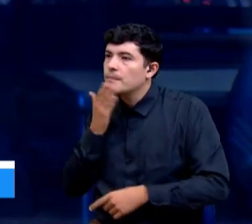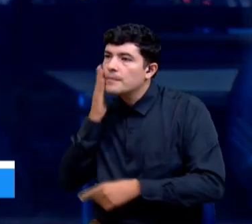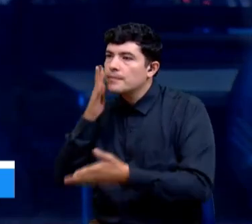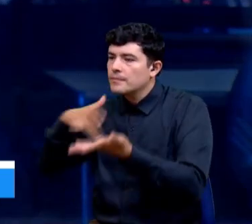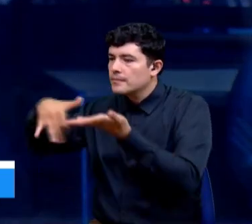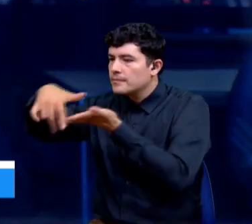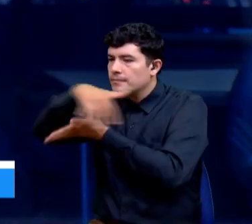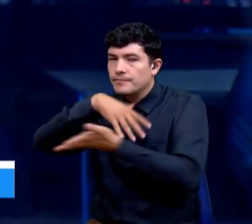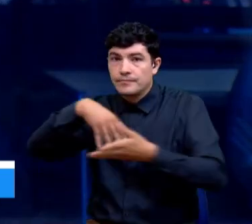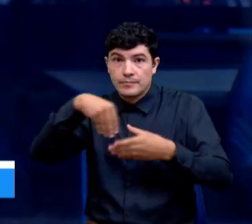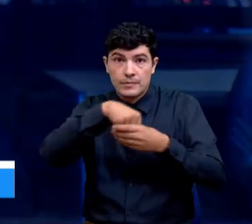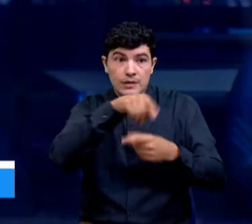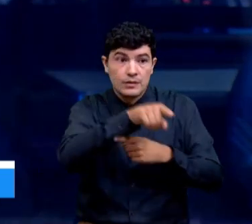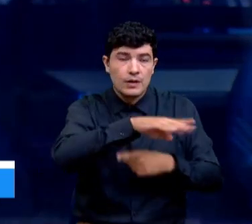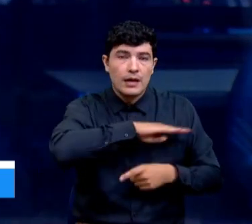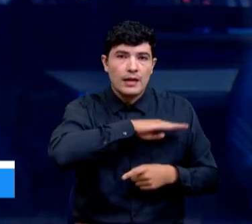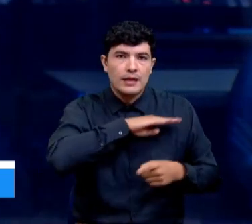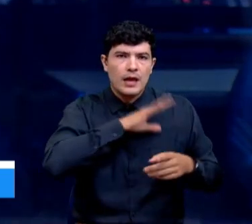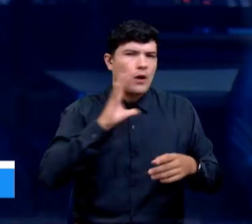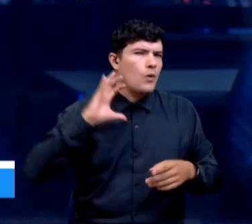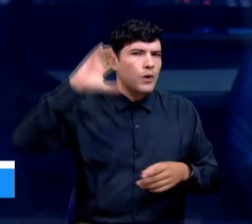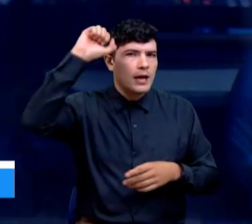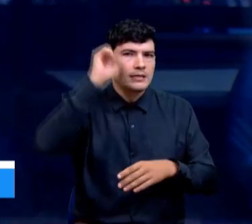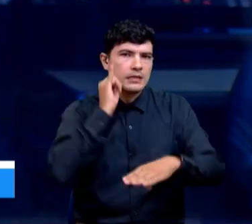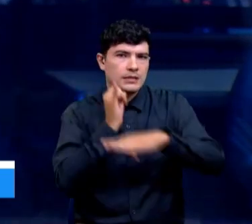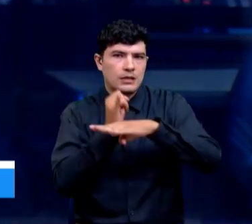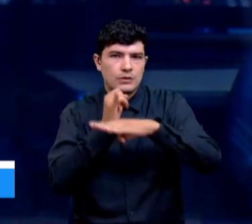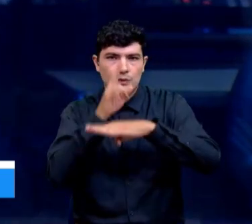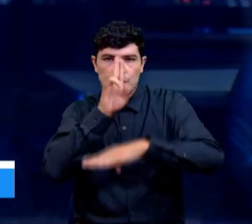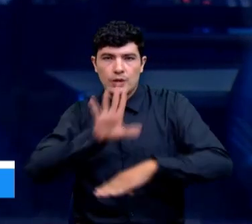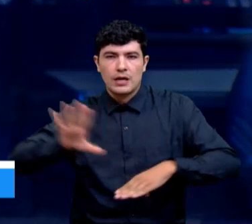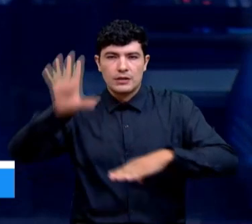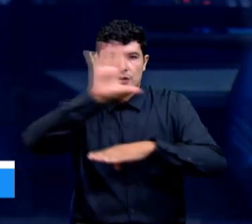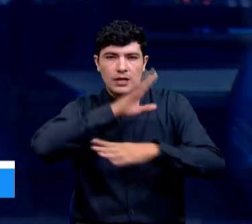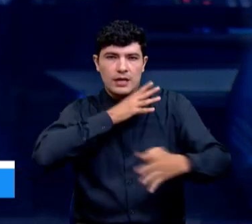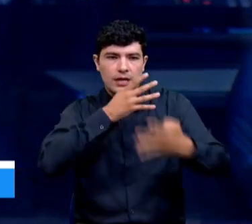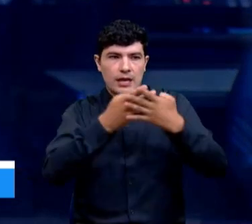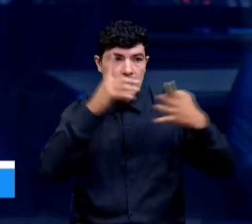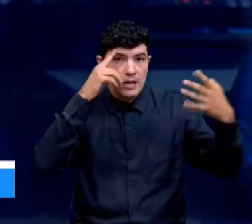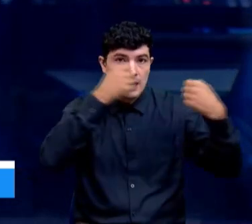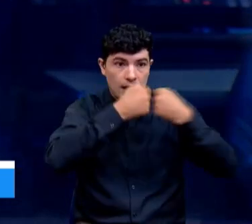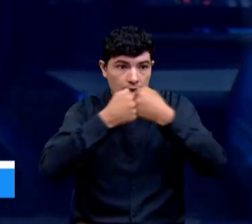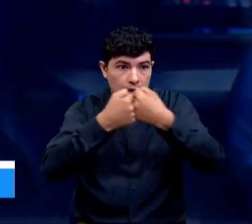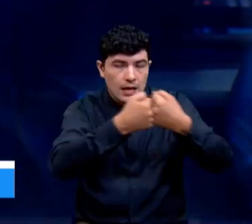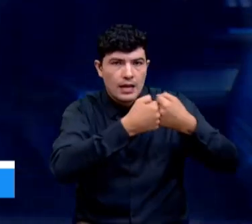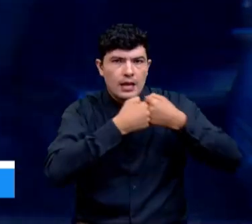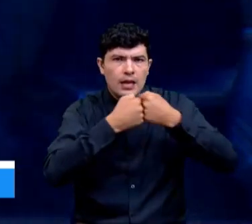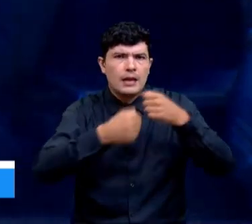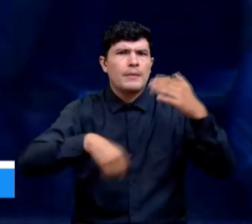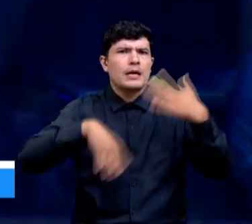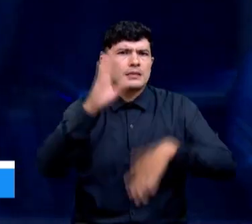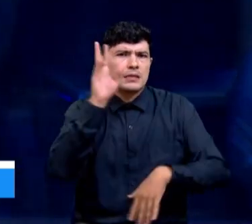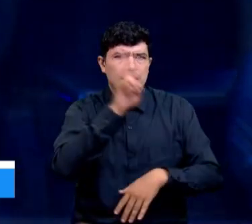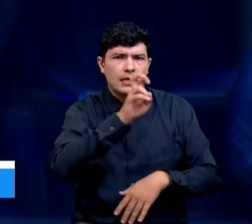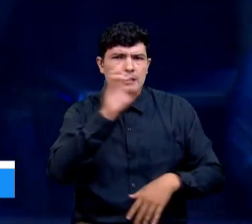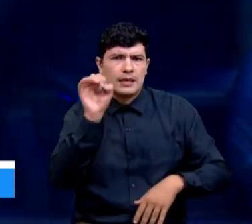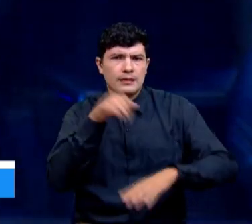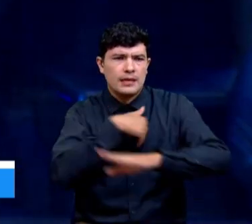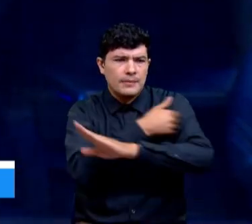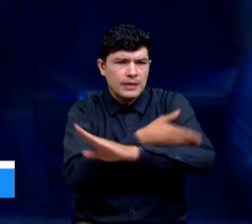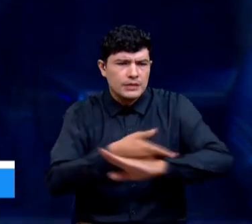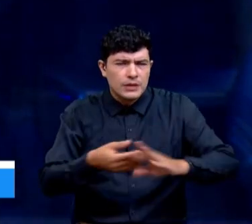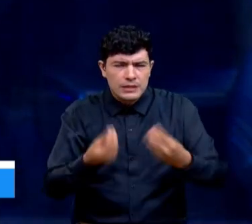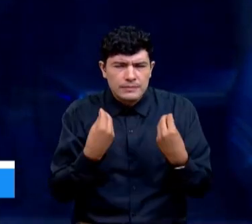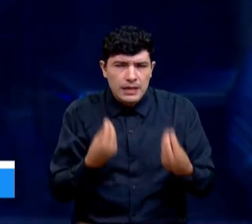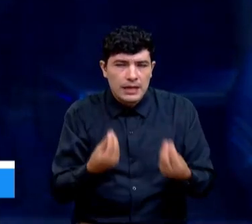Y mientras tanto, en la Alcaldía de Ocaña y el Instituto Nacional Penitenciario y Carcelario firmaron convenio por más de 70 millones de pesos